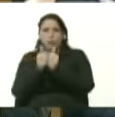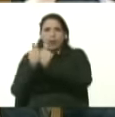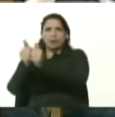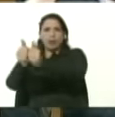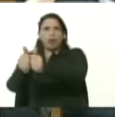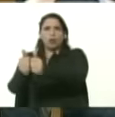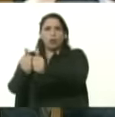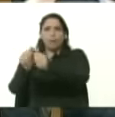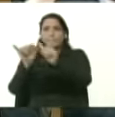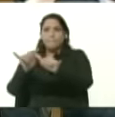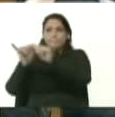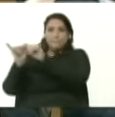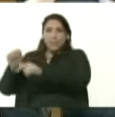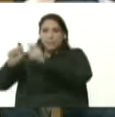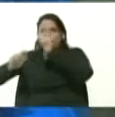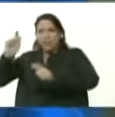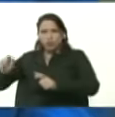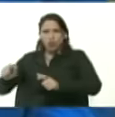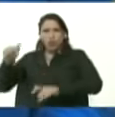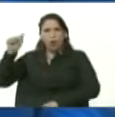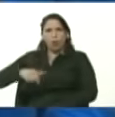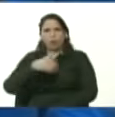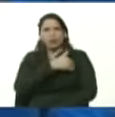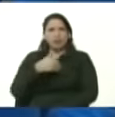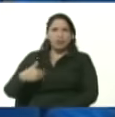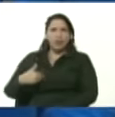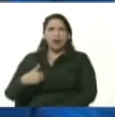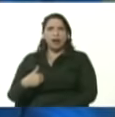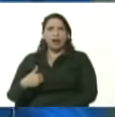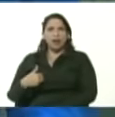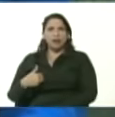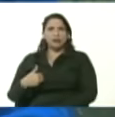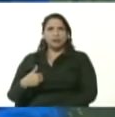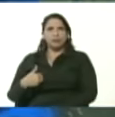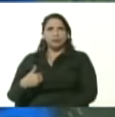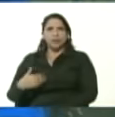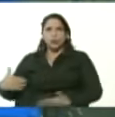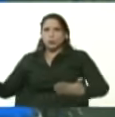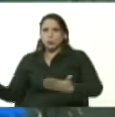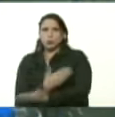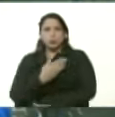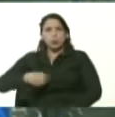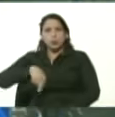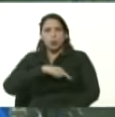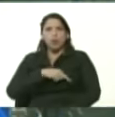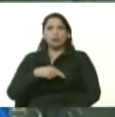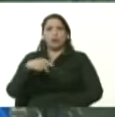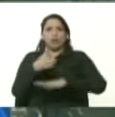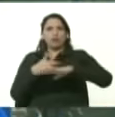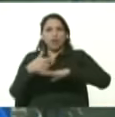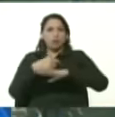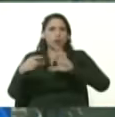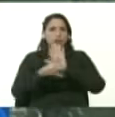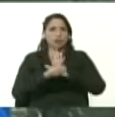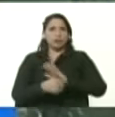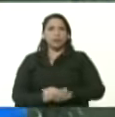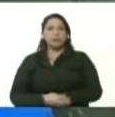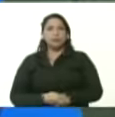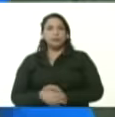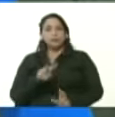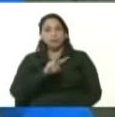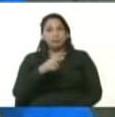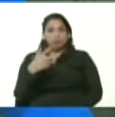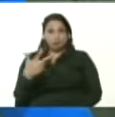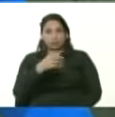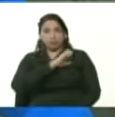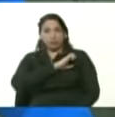los mismos actores que hoy intentan desaforadamente derrocar nuestro gobierno legítimo. El 23 de